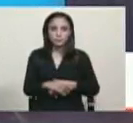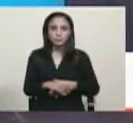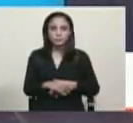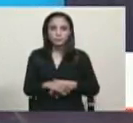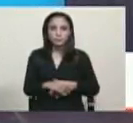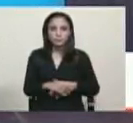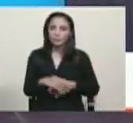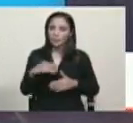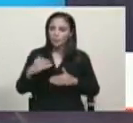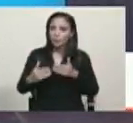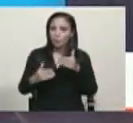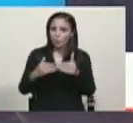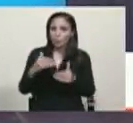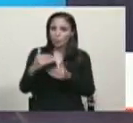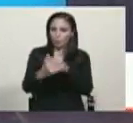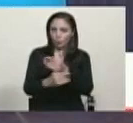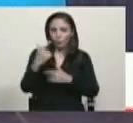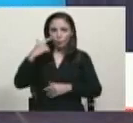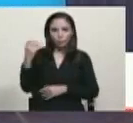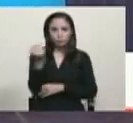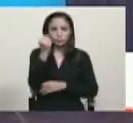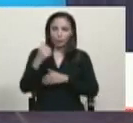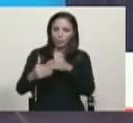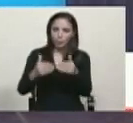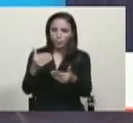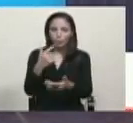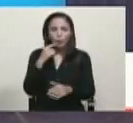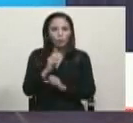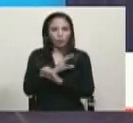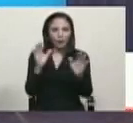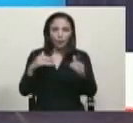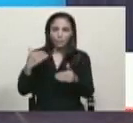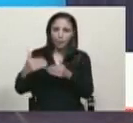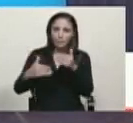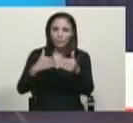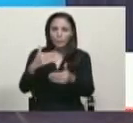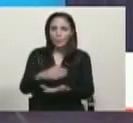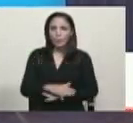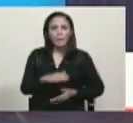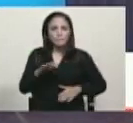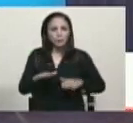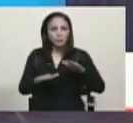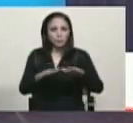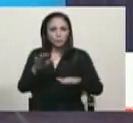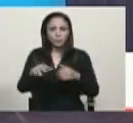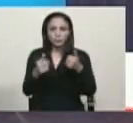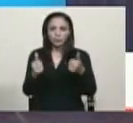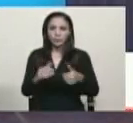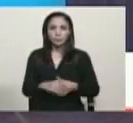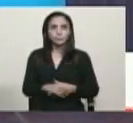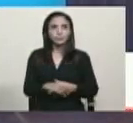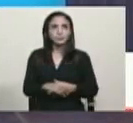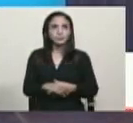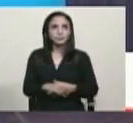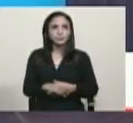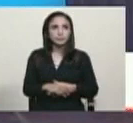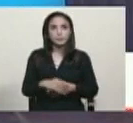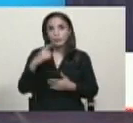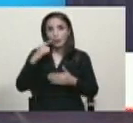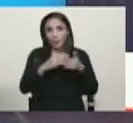1.186. Poco a poco se va lejos. Poco a poco vamos a buen paso. En este primer